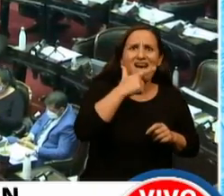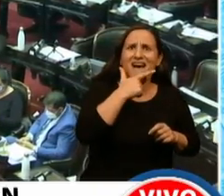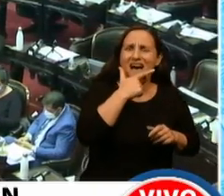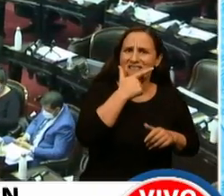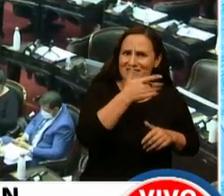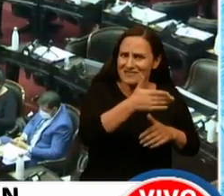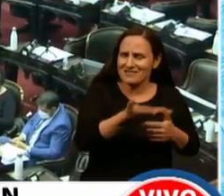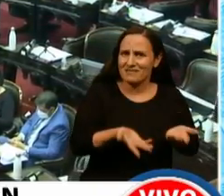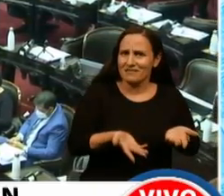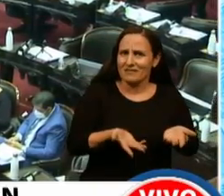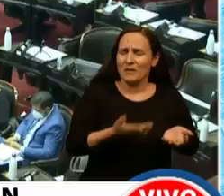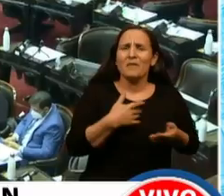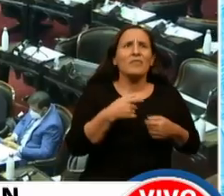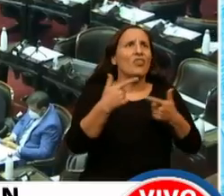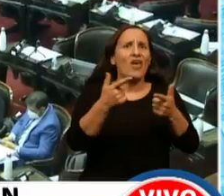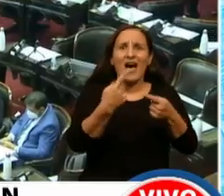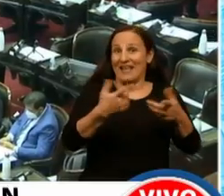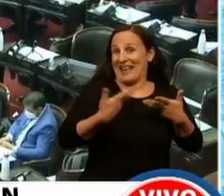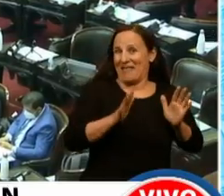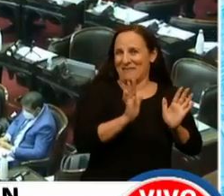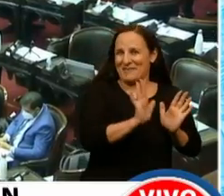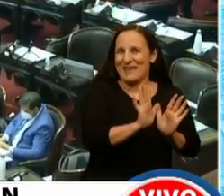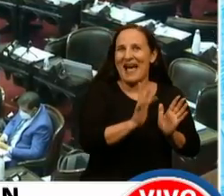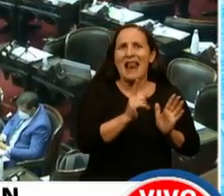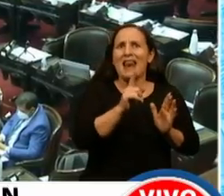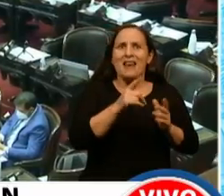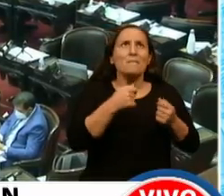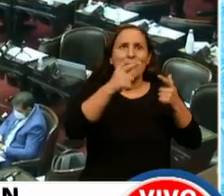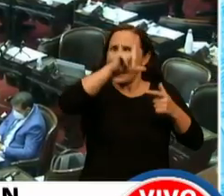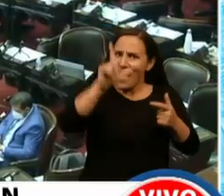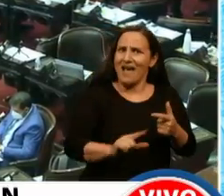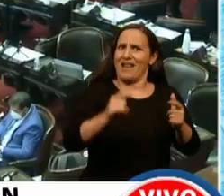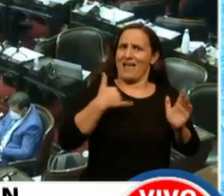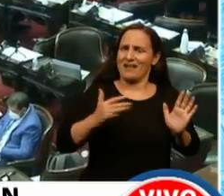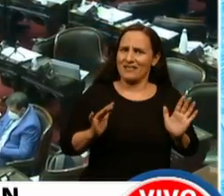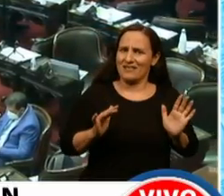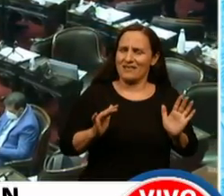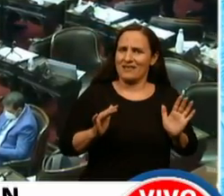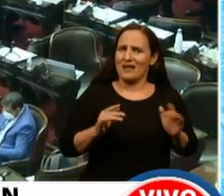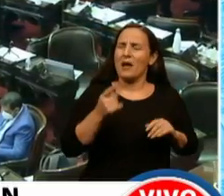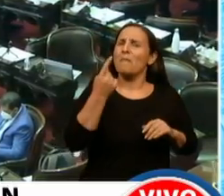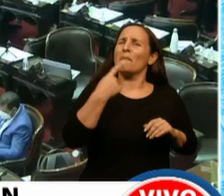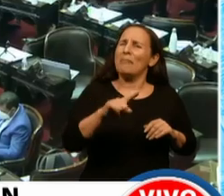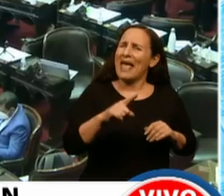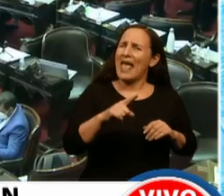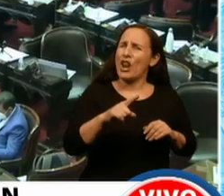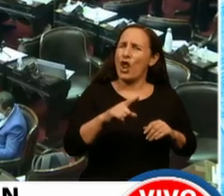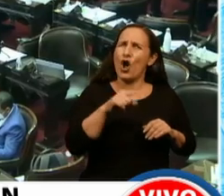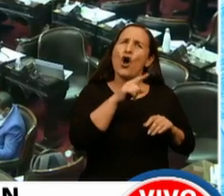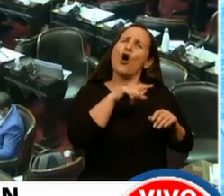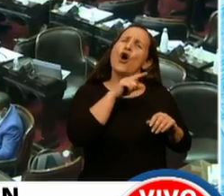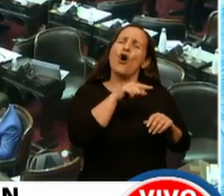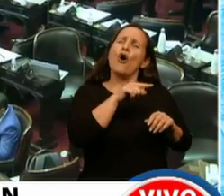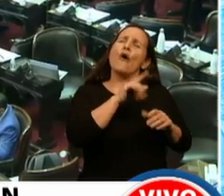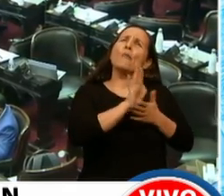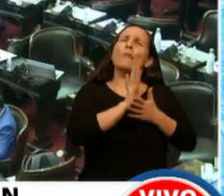abastece más de recursos naturales en una conformación federal pero no somos una colonia dispuesta